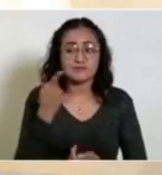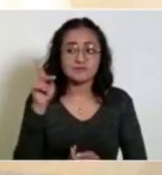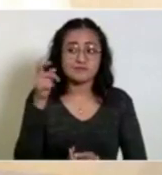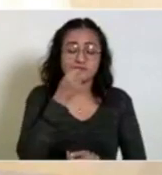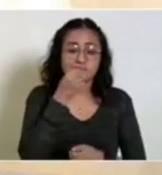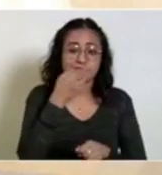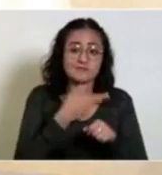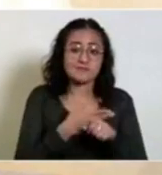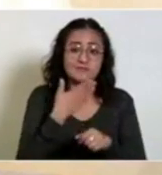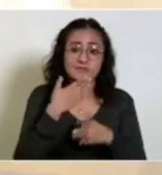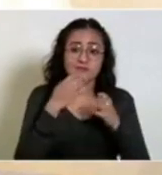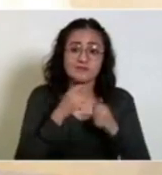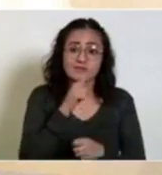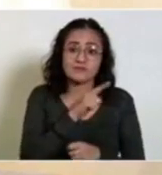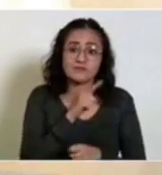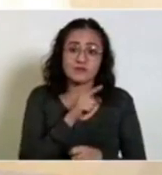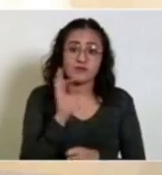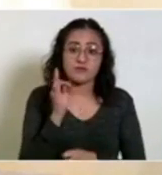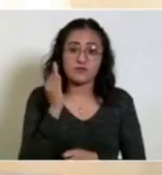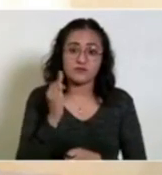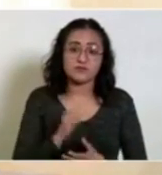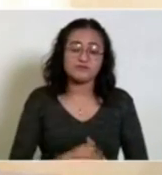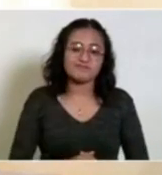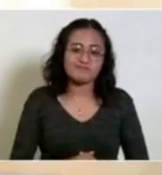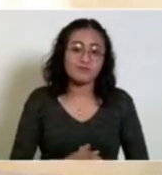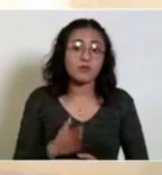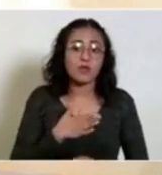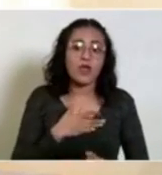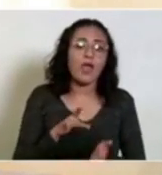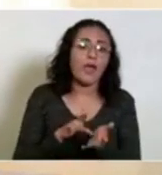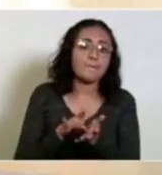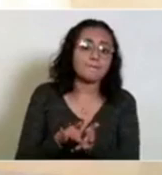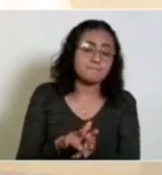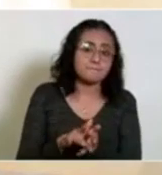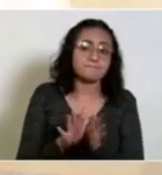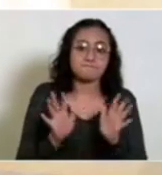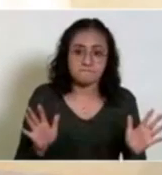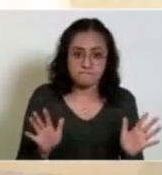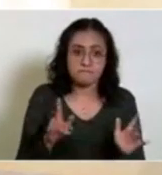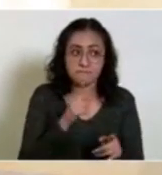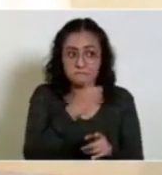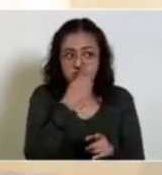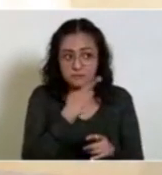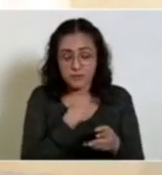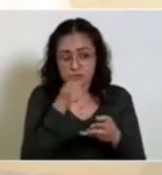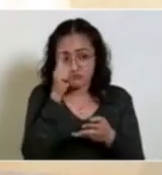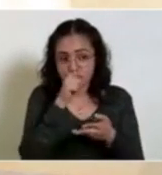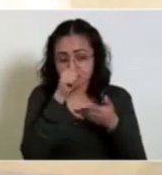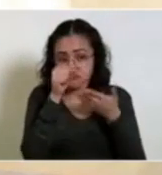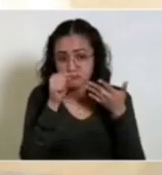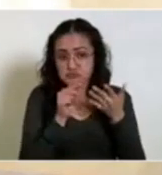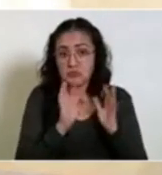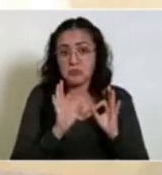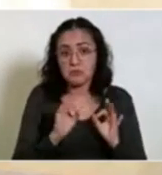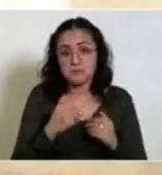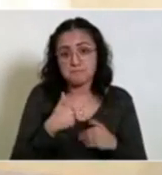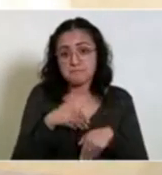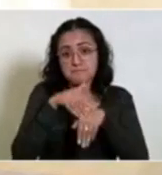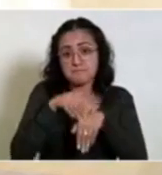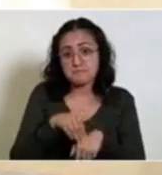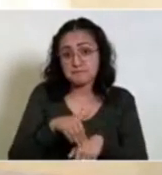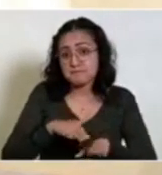secretaria del bienestar nosotros apoyamos plenamente el plan nacional de vacunación